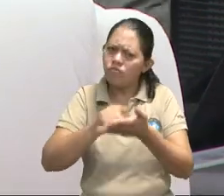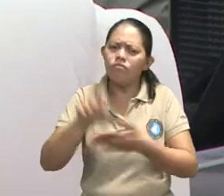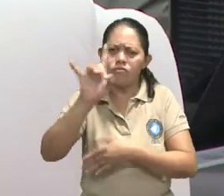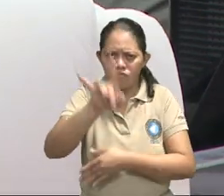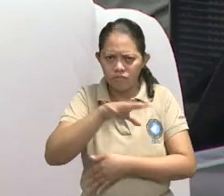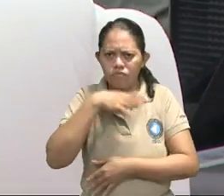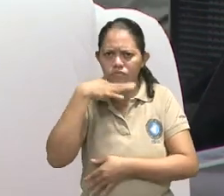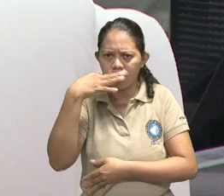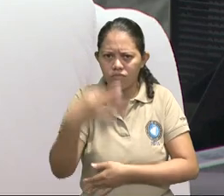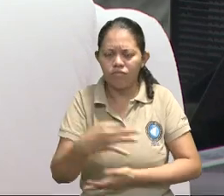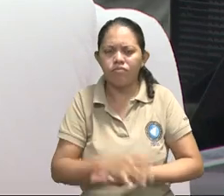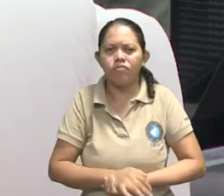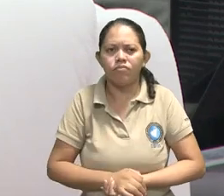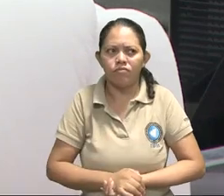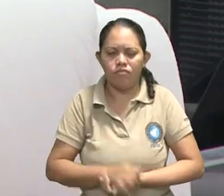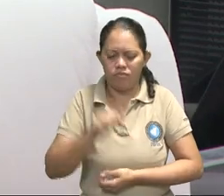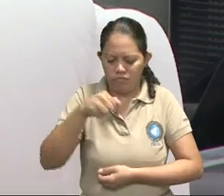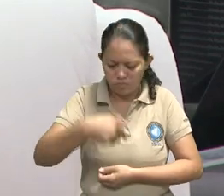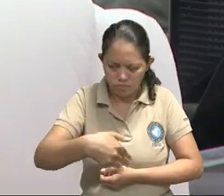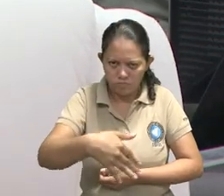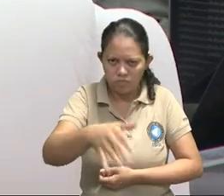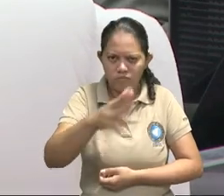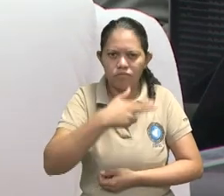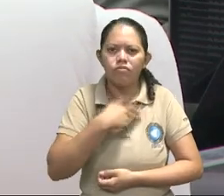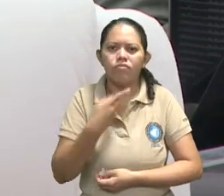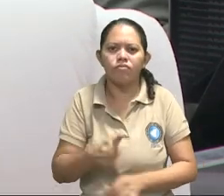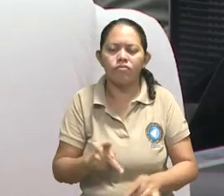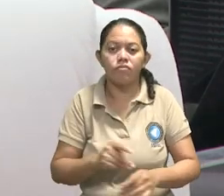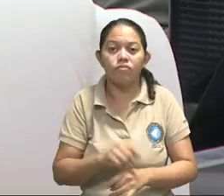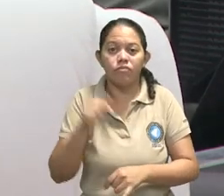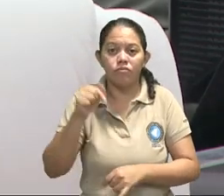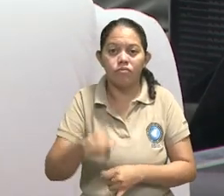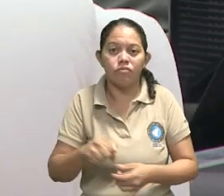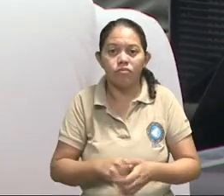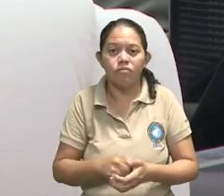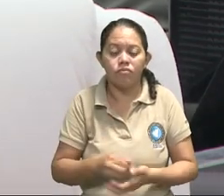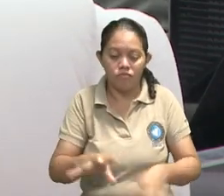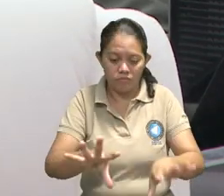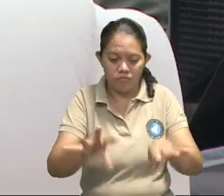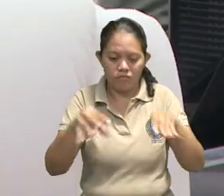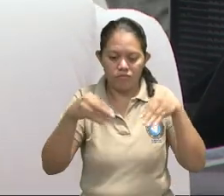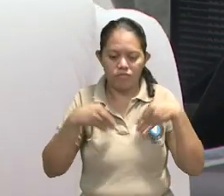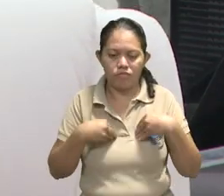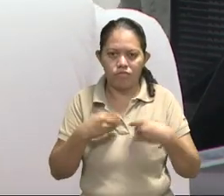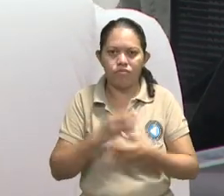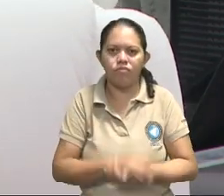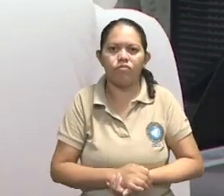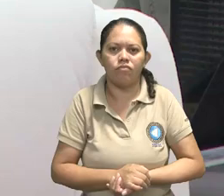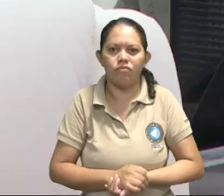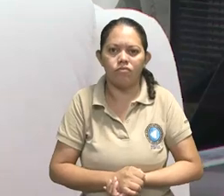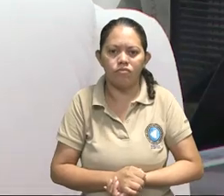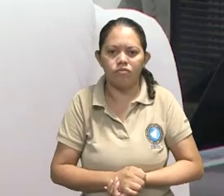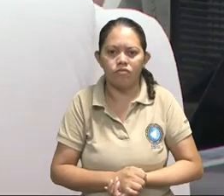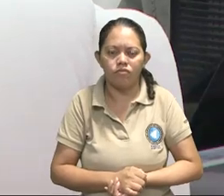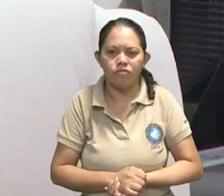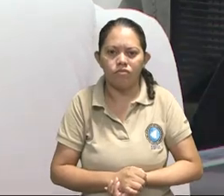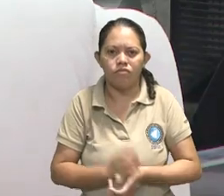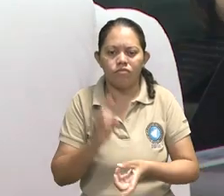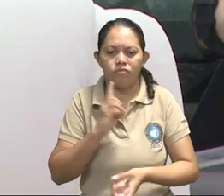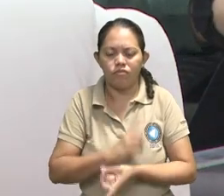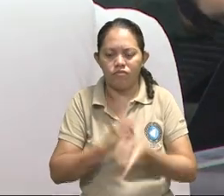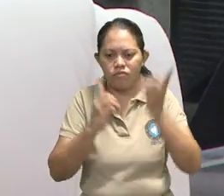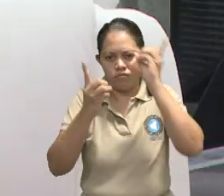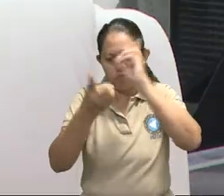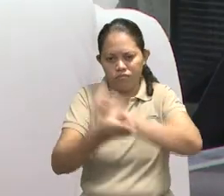que este mecanismo que actualmente se adoptó, que fue la de